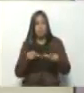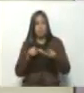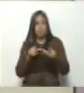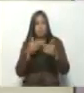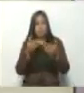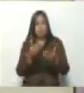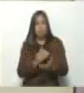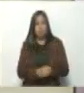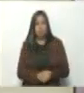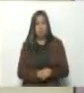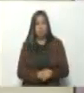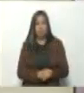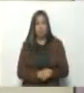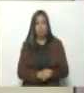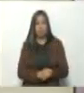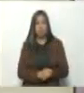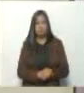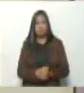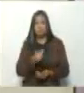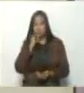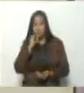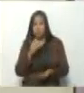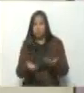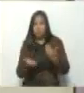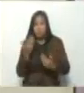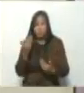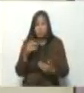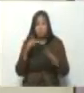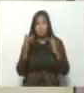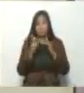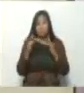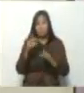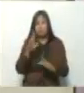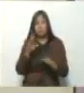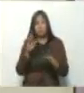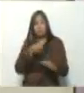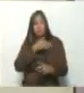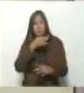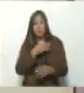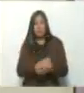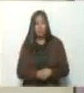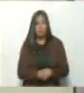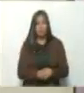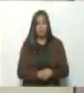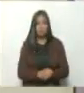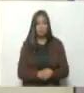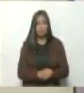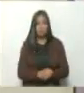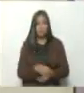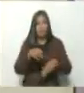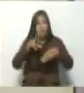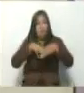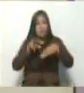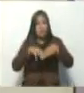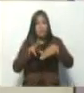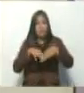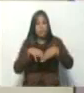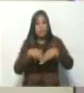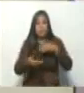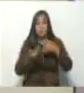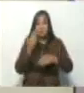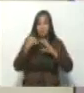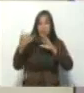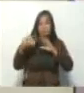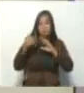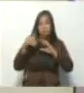haremos llegar al... Eso es importante que nos lo reporten también a nuestras redes sociales. Ajá. ¿Cuáles son las arroba redes? Supra Piso